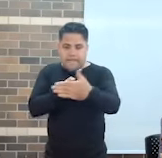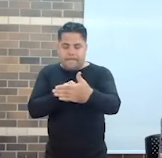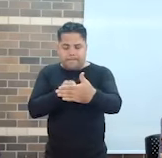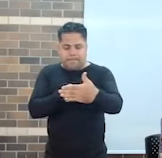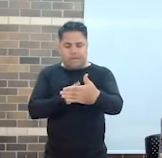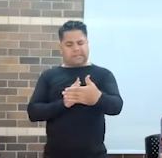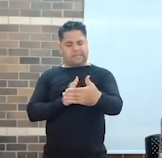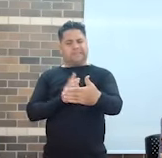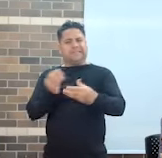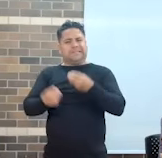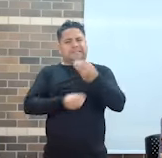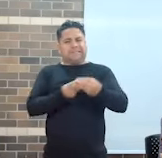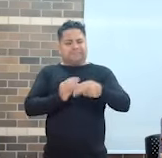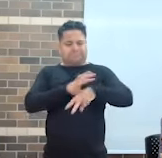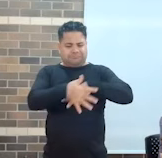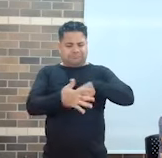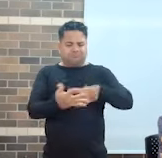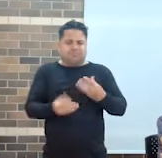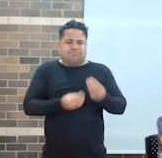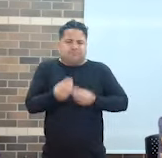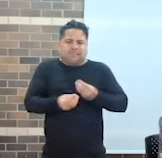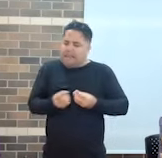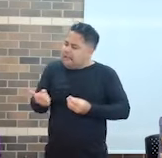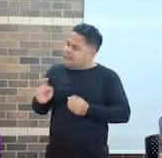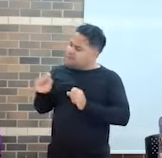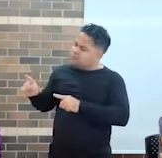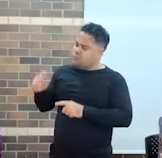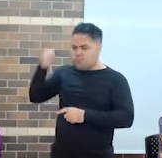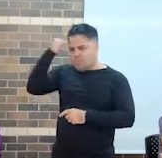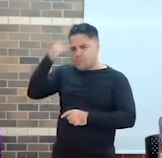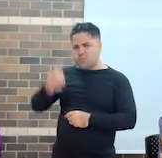epistémica? Profe.